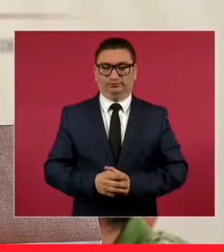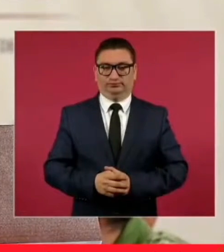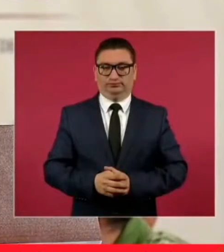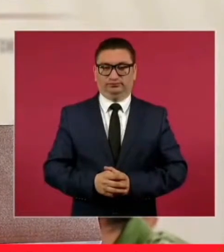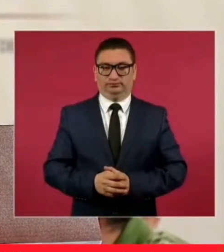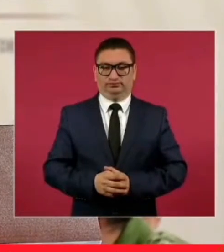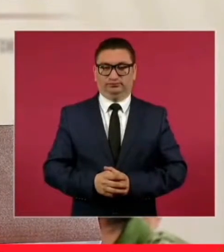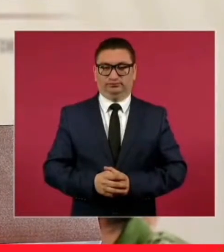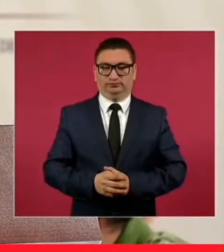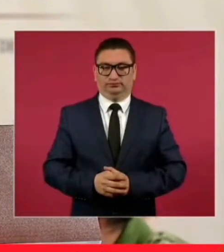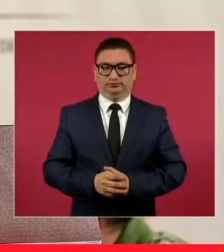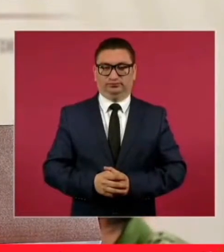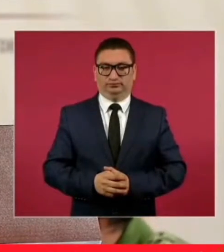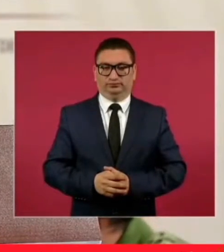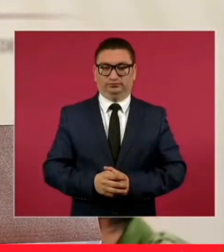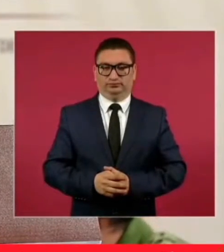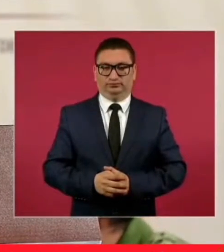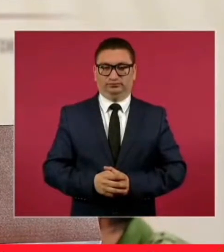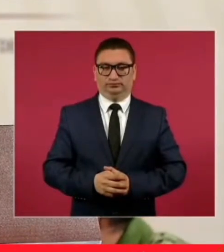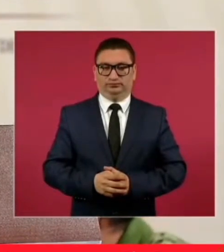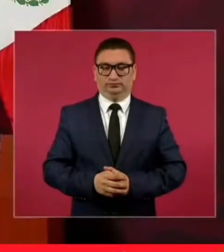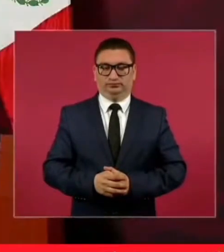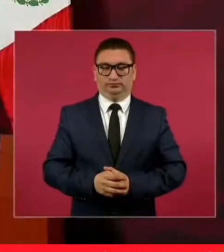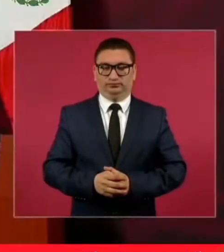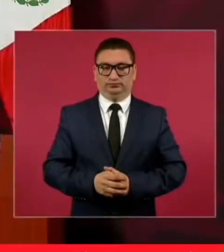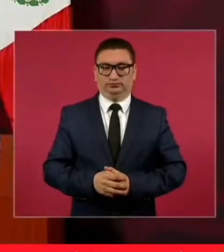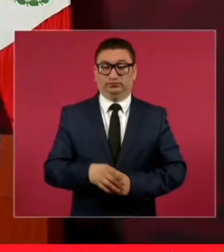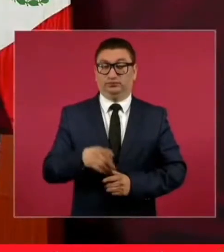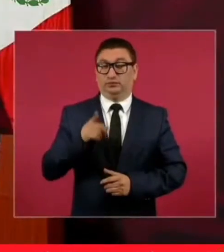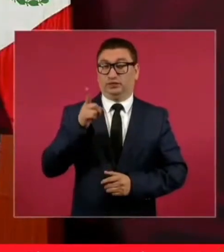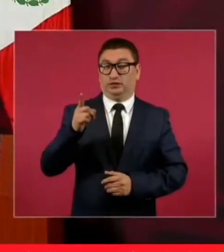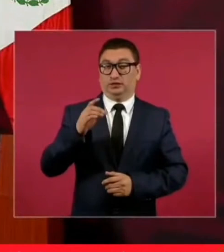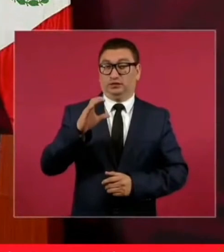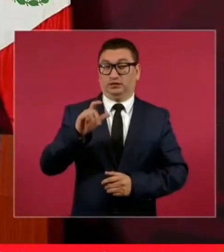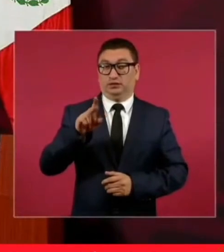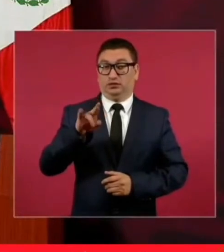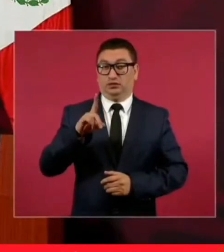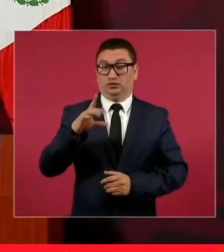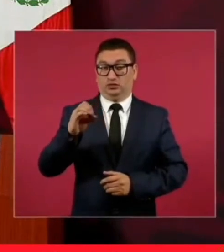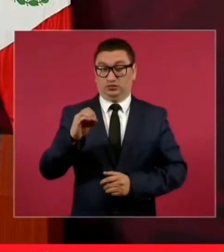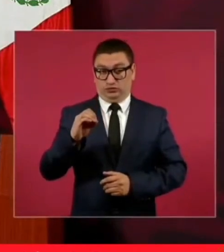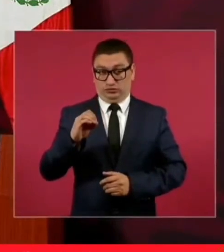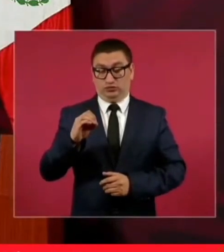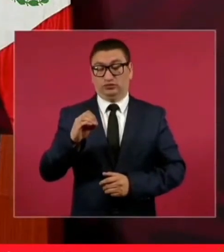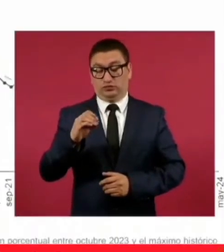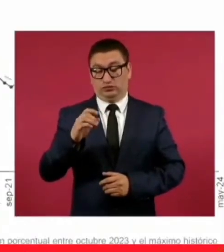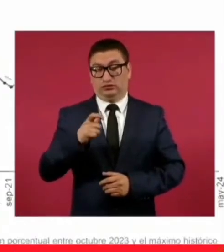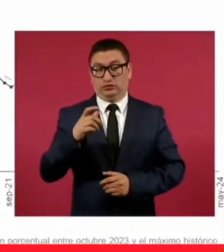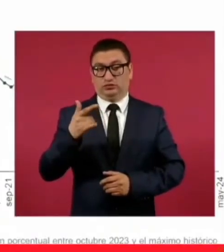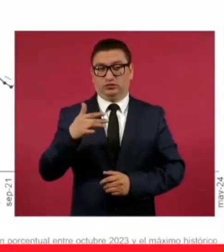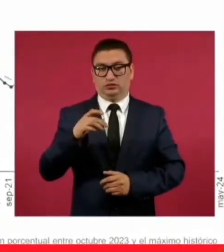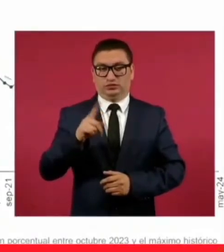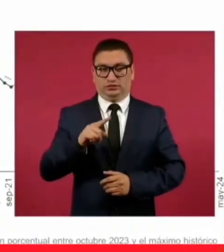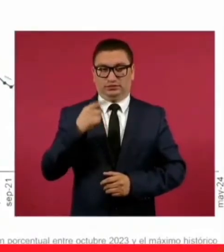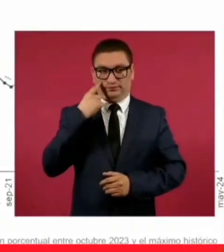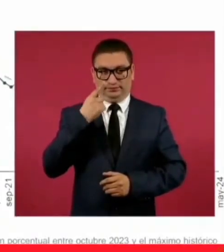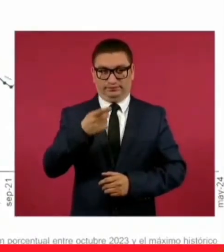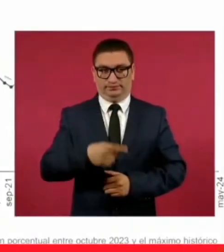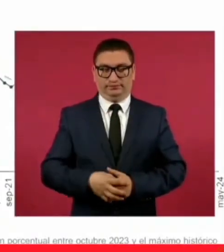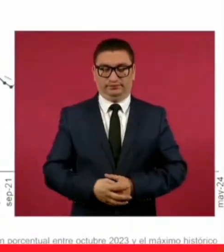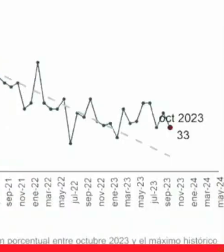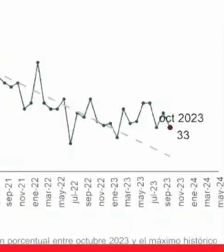¿Cómo va a decir Claudio X González? ¿Cómo se llama la señora que está